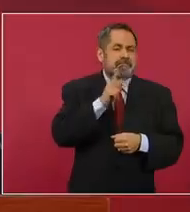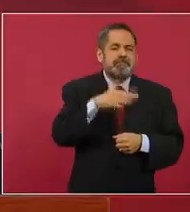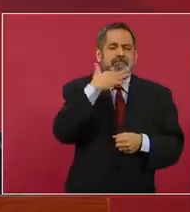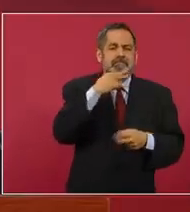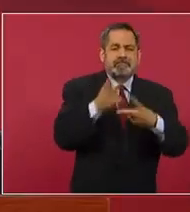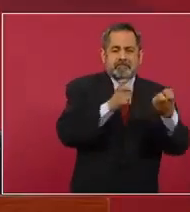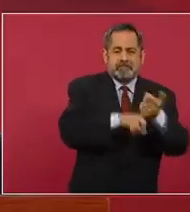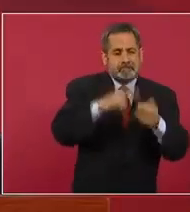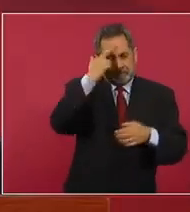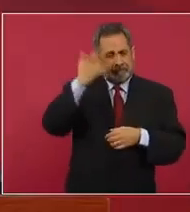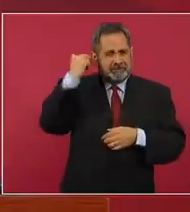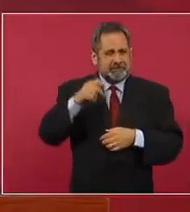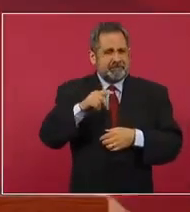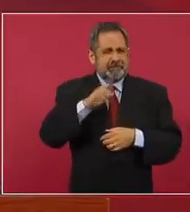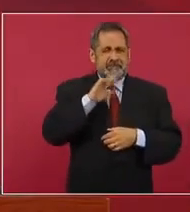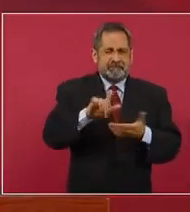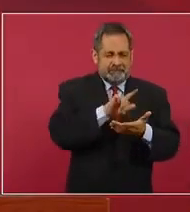participar también en la mal llamada reforma